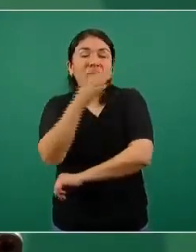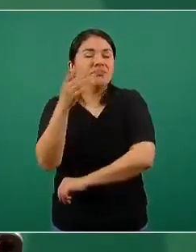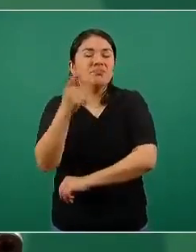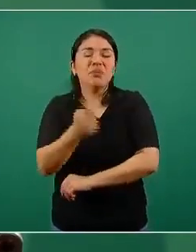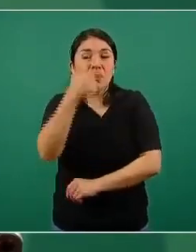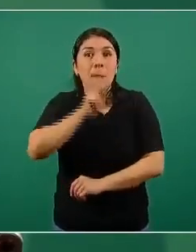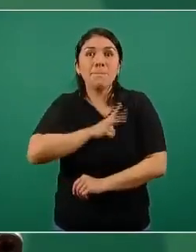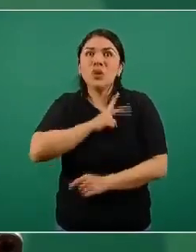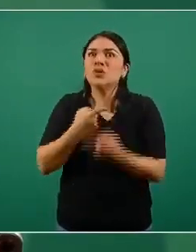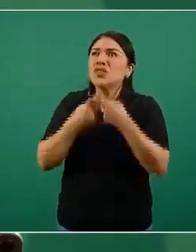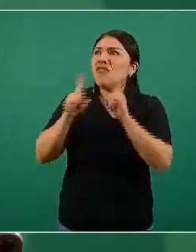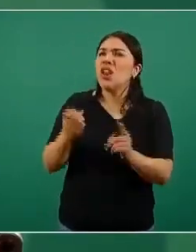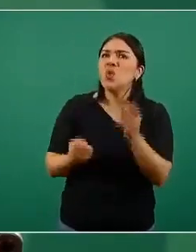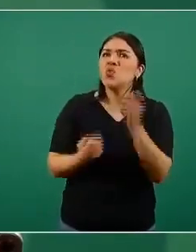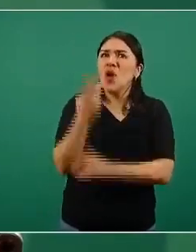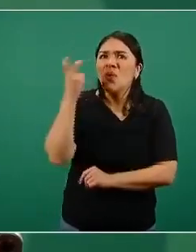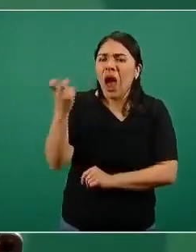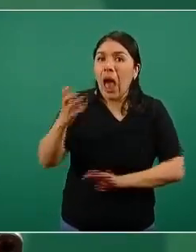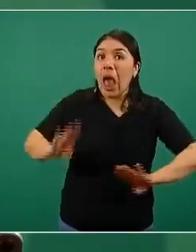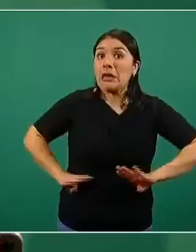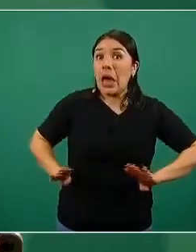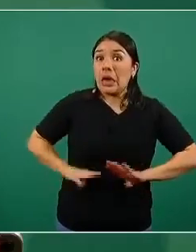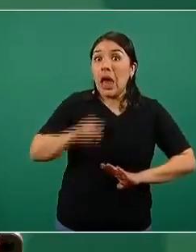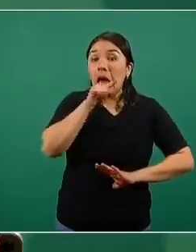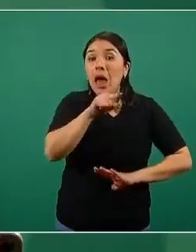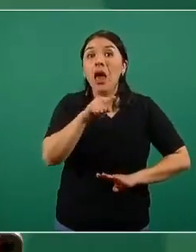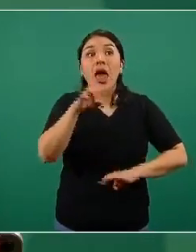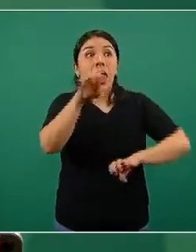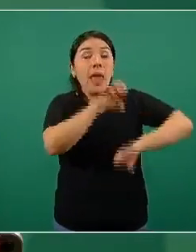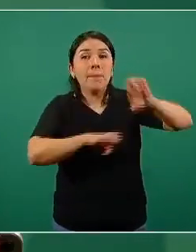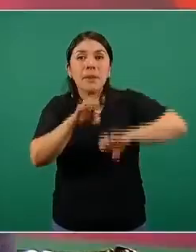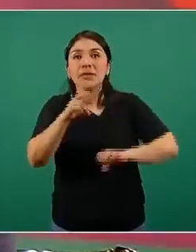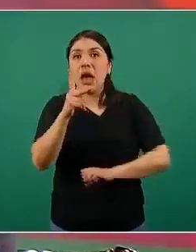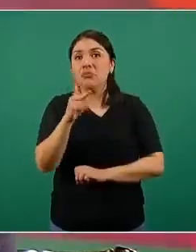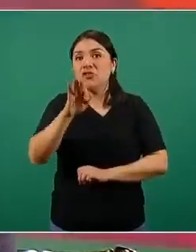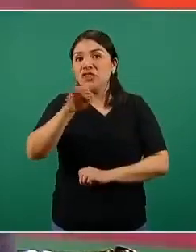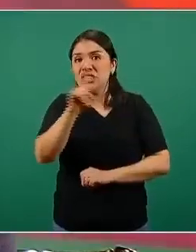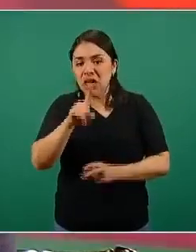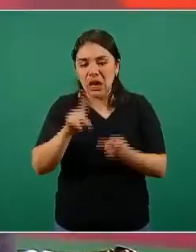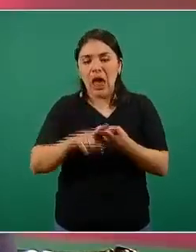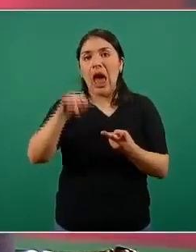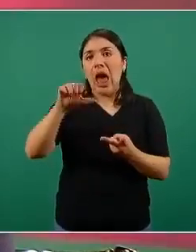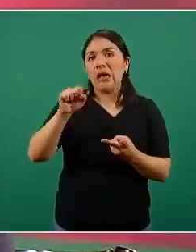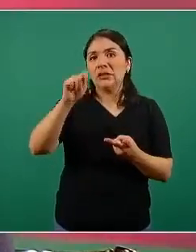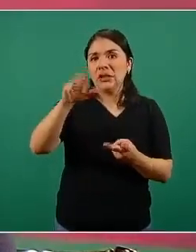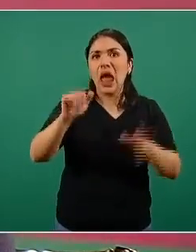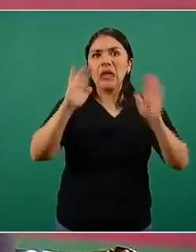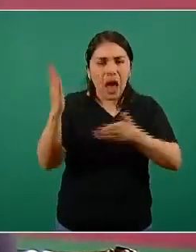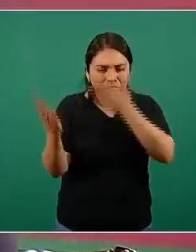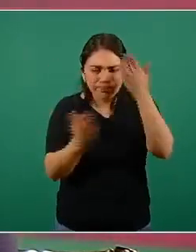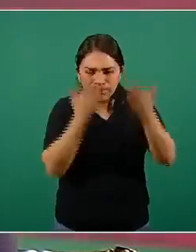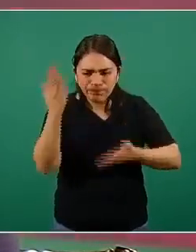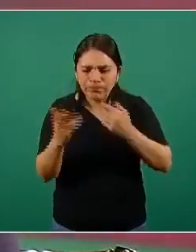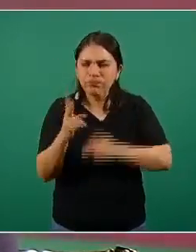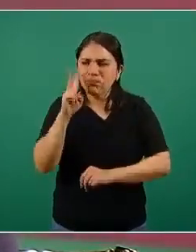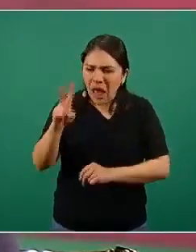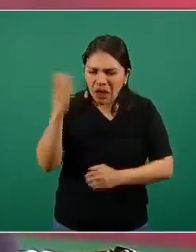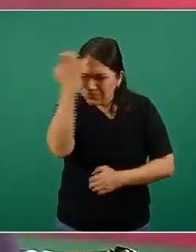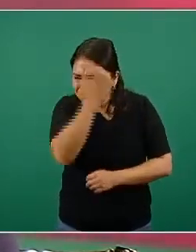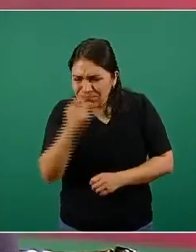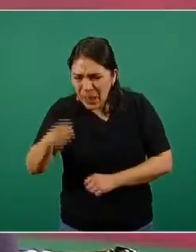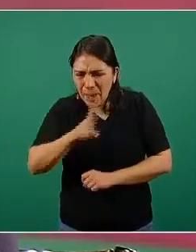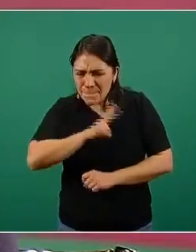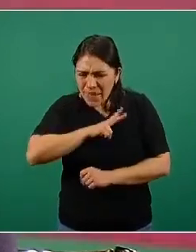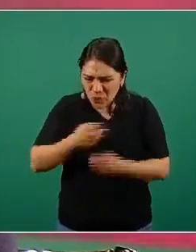caracterizó rápidamente, Pfizer, creo que también AstraZeneca, estudiaron, evaluaron y dijeron, no, sigue siendo la